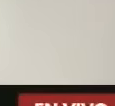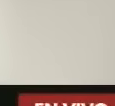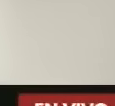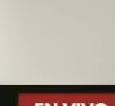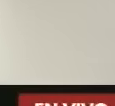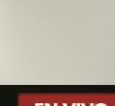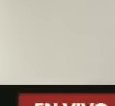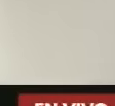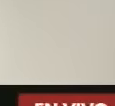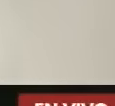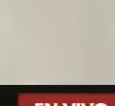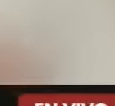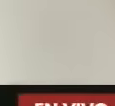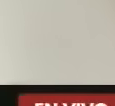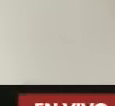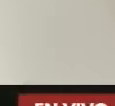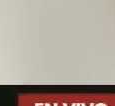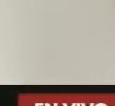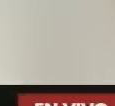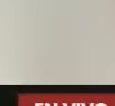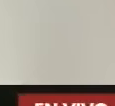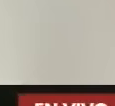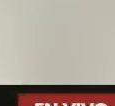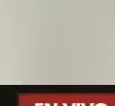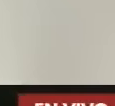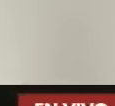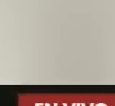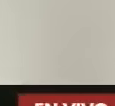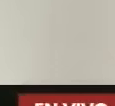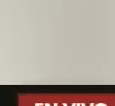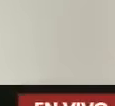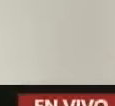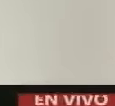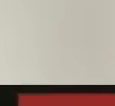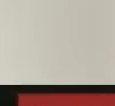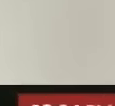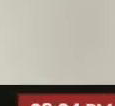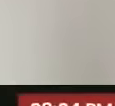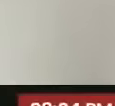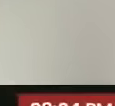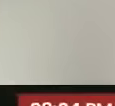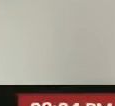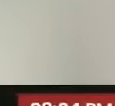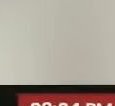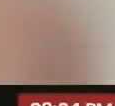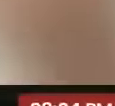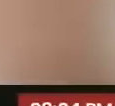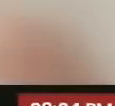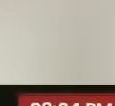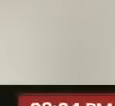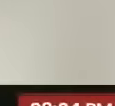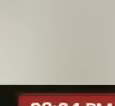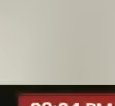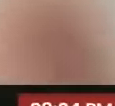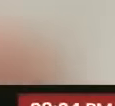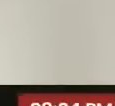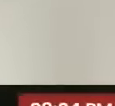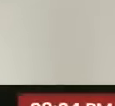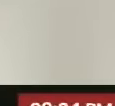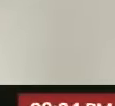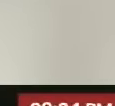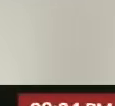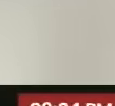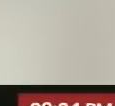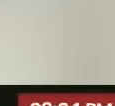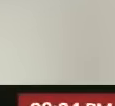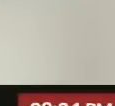pasado. No, nada que ver. Para estar en un acto del presidente hay que apretarse esos pantalones. Ayer miles de mujeres se dieron